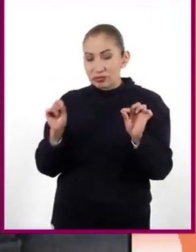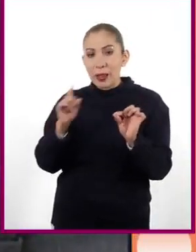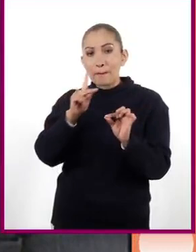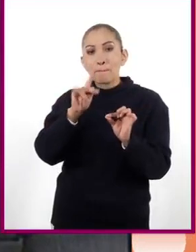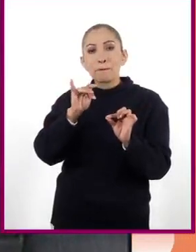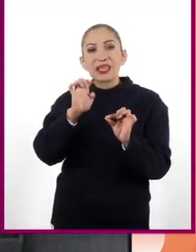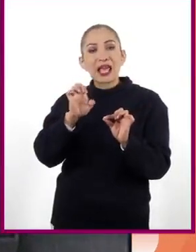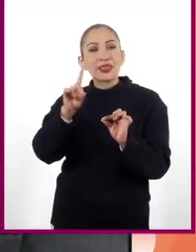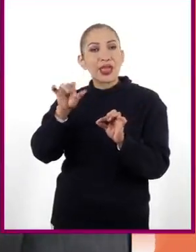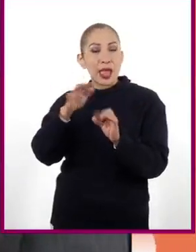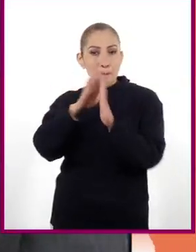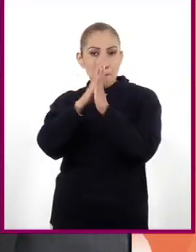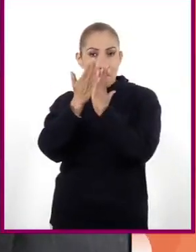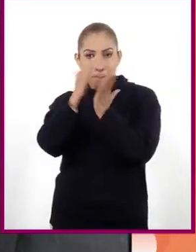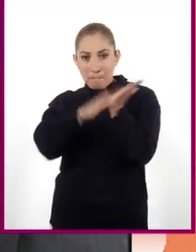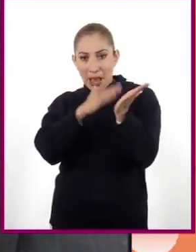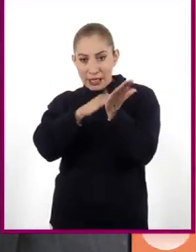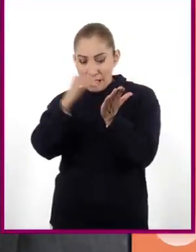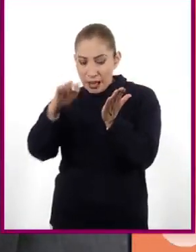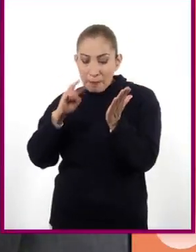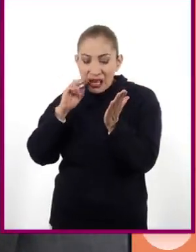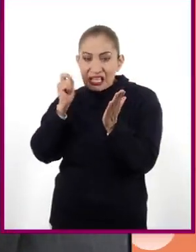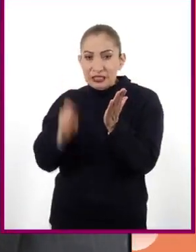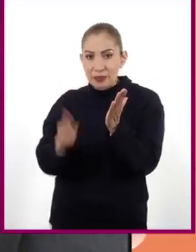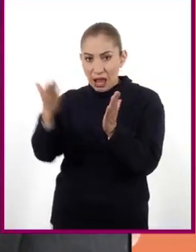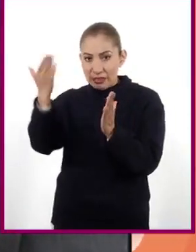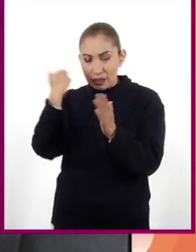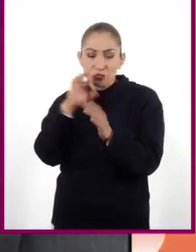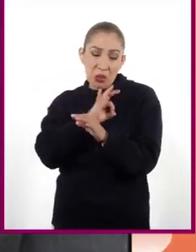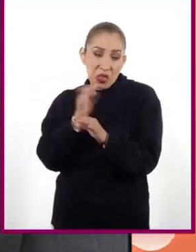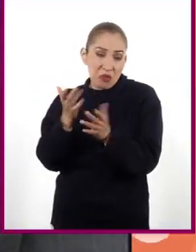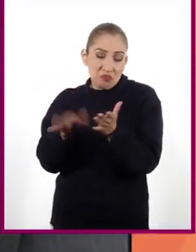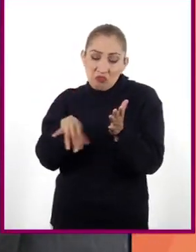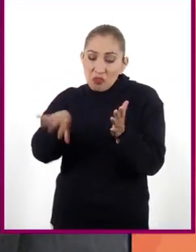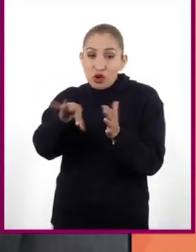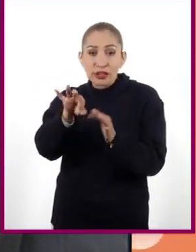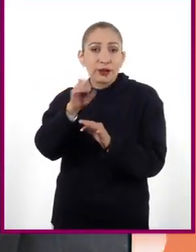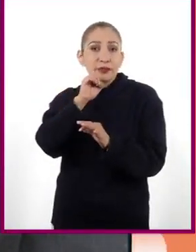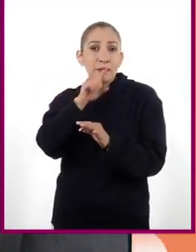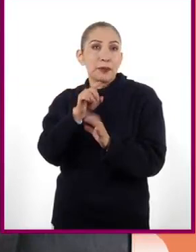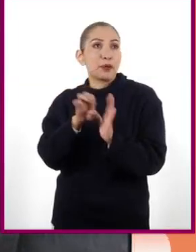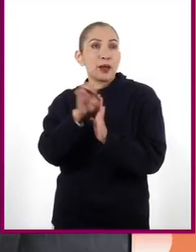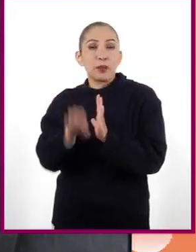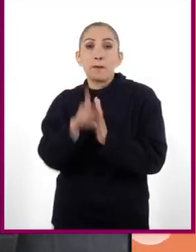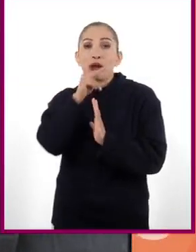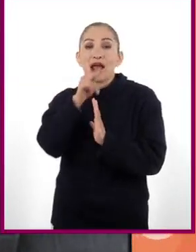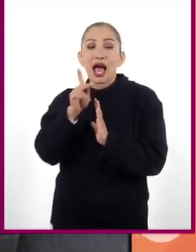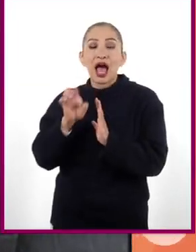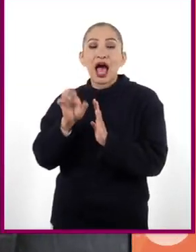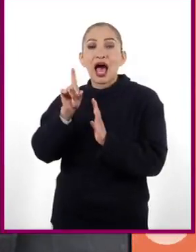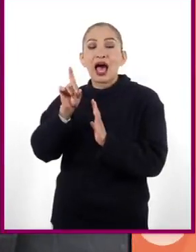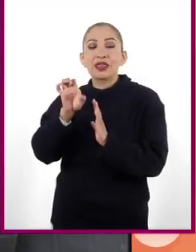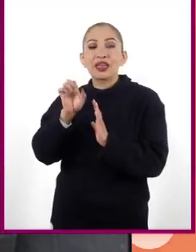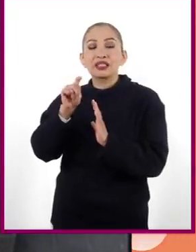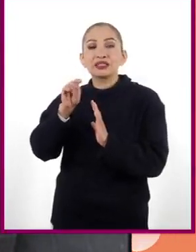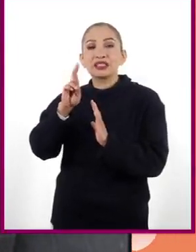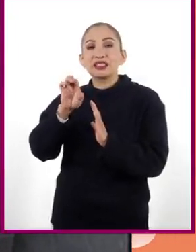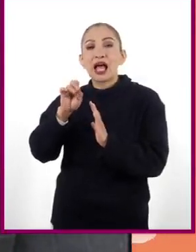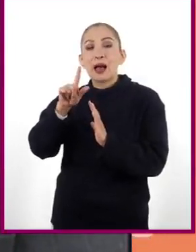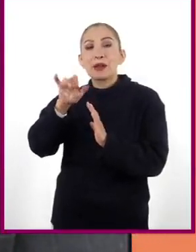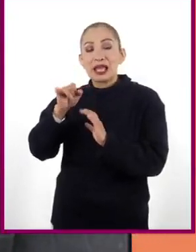pies de página en que explica qué significa para la época. Yo creo que eso se puede hacer. Incluso, como ejemplo, la palabra adestrarle viene